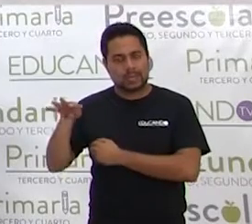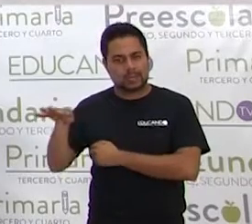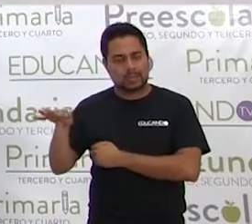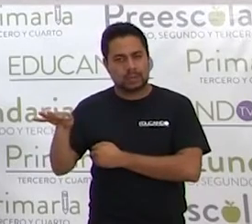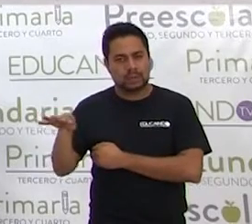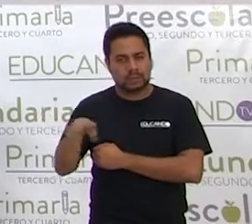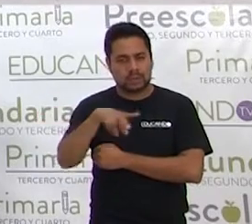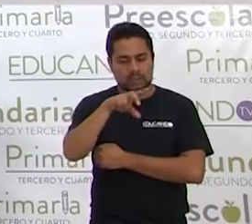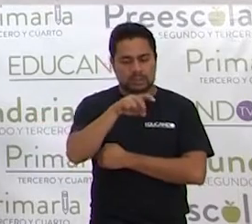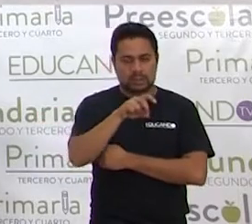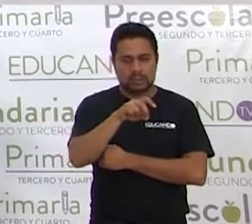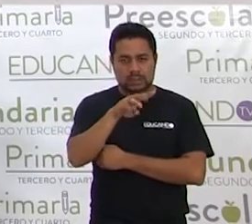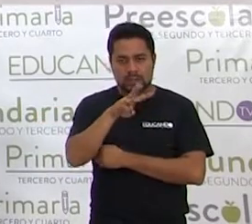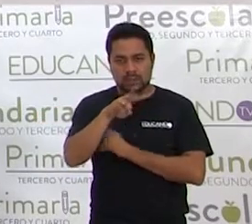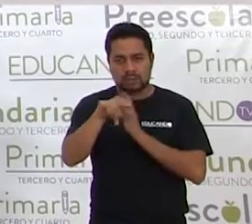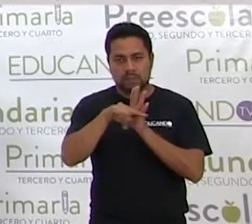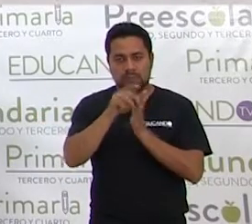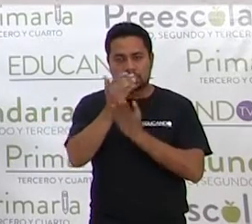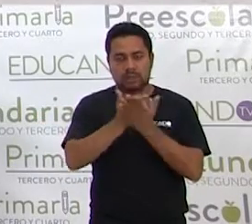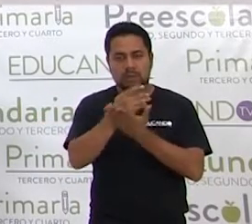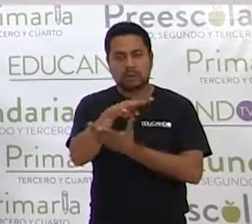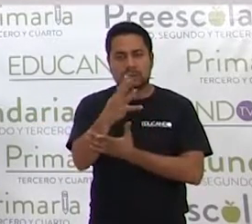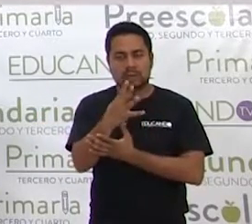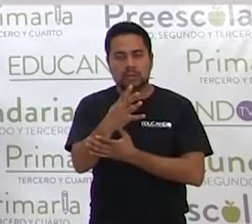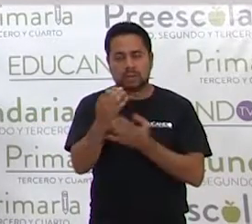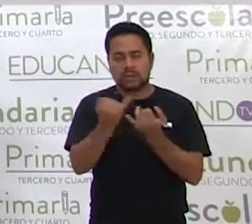1933 - 14